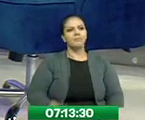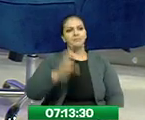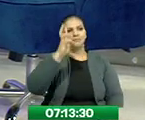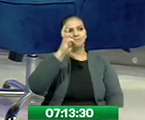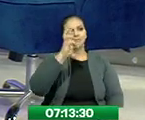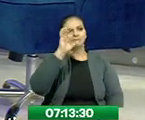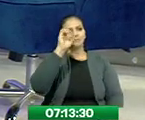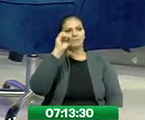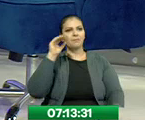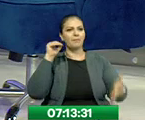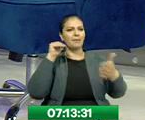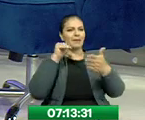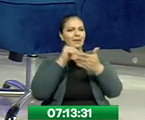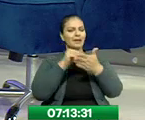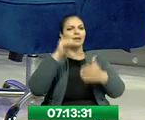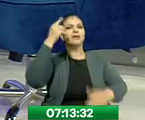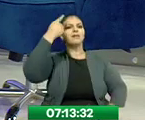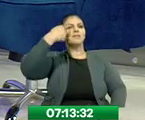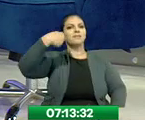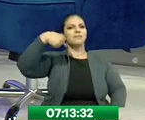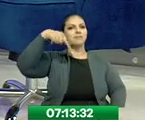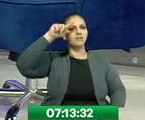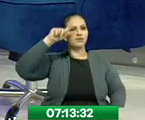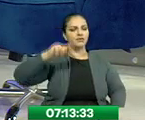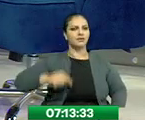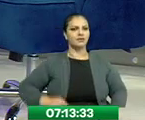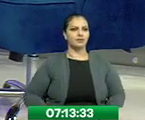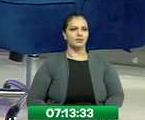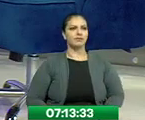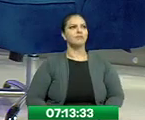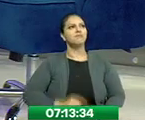millones, más alrededor de unos